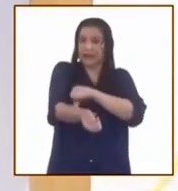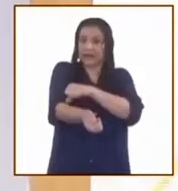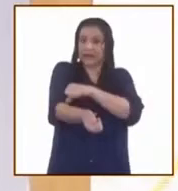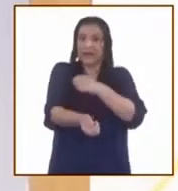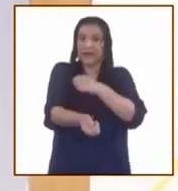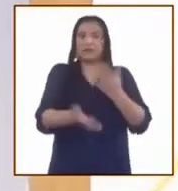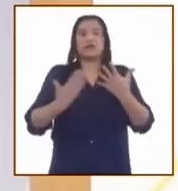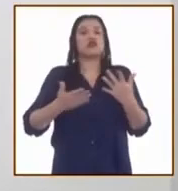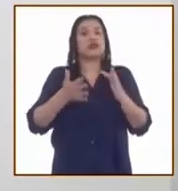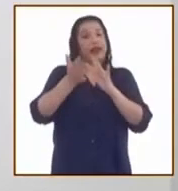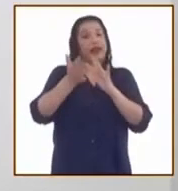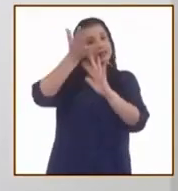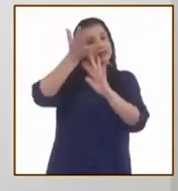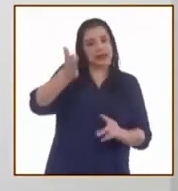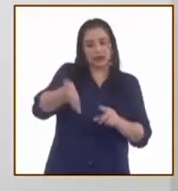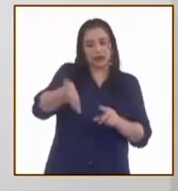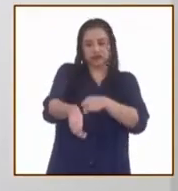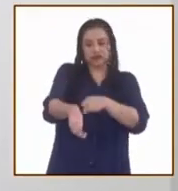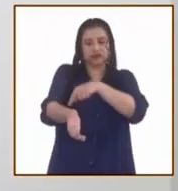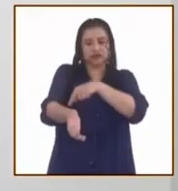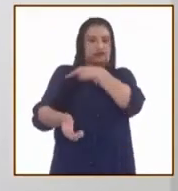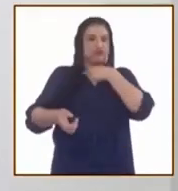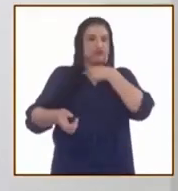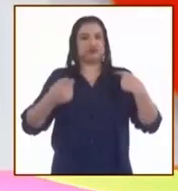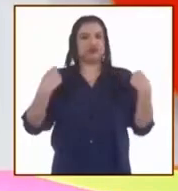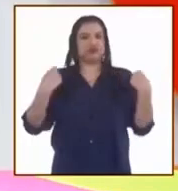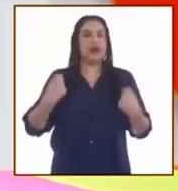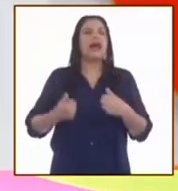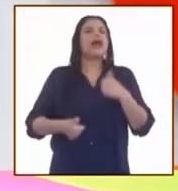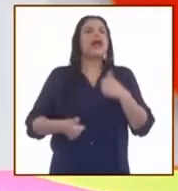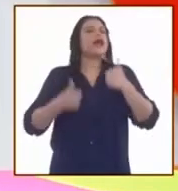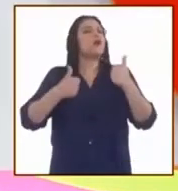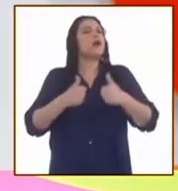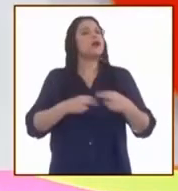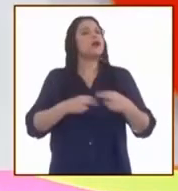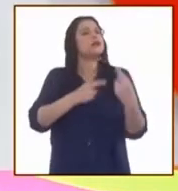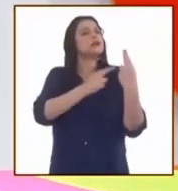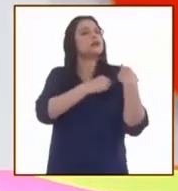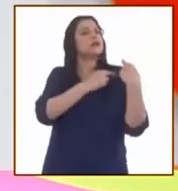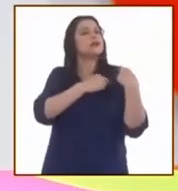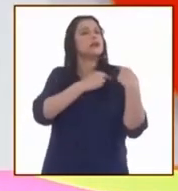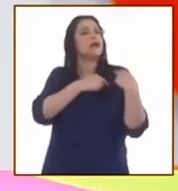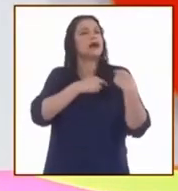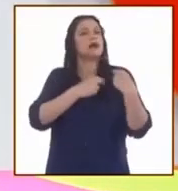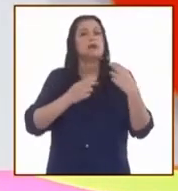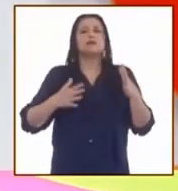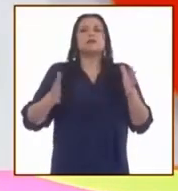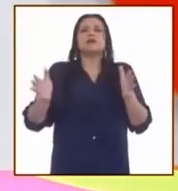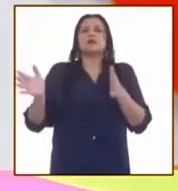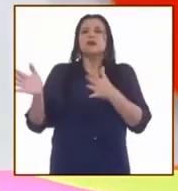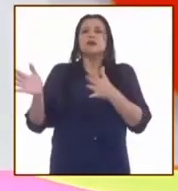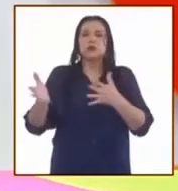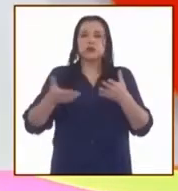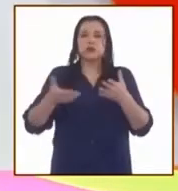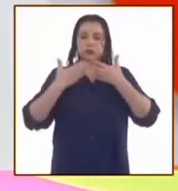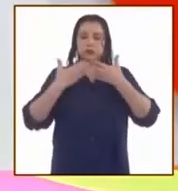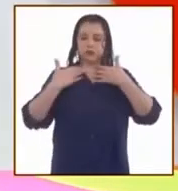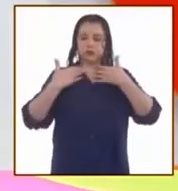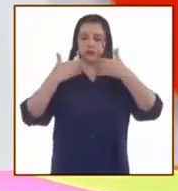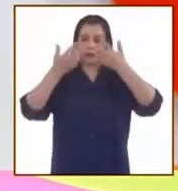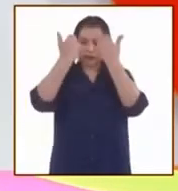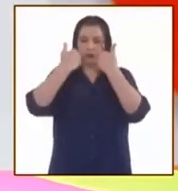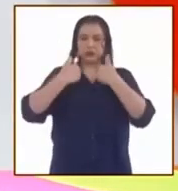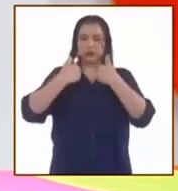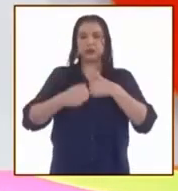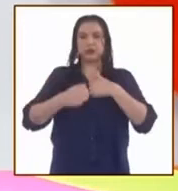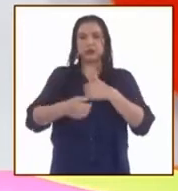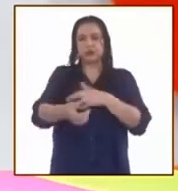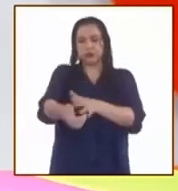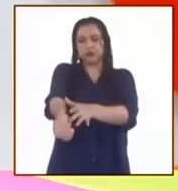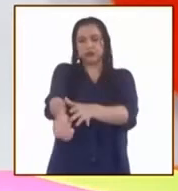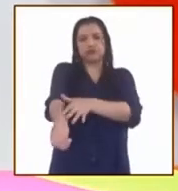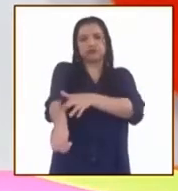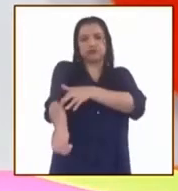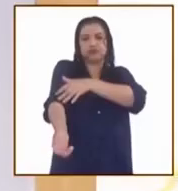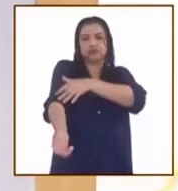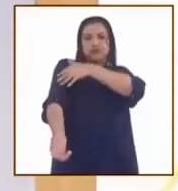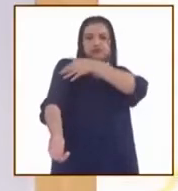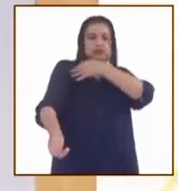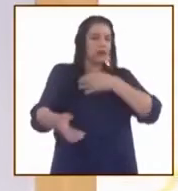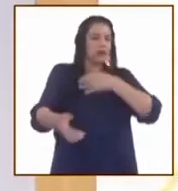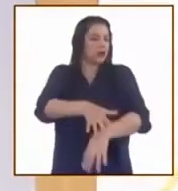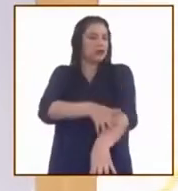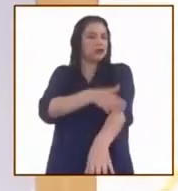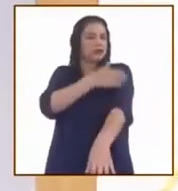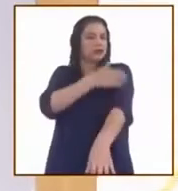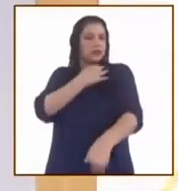donde circula la sangre. ¿Y cuál es su función? Llevar el oxígeno de los pulmones a todos los tejidos de nuestro cuerpo a través de la sangre bombeada por el